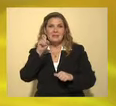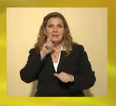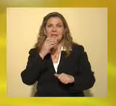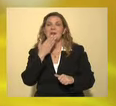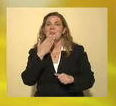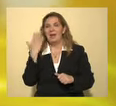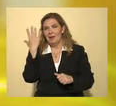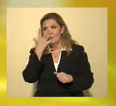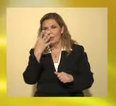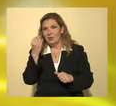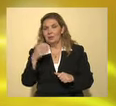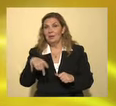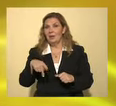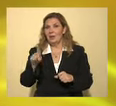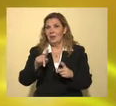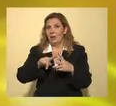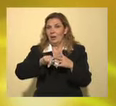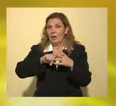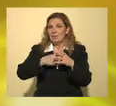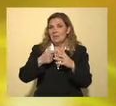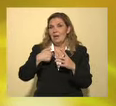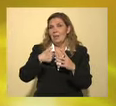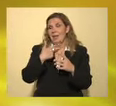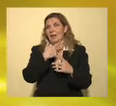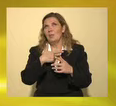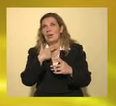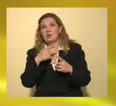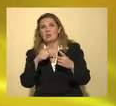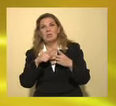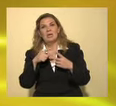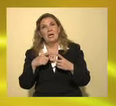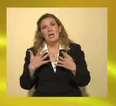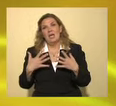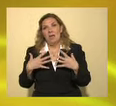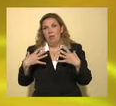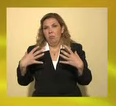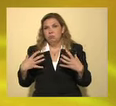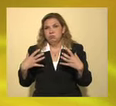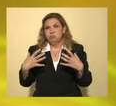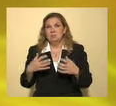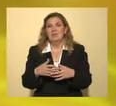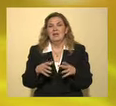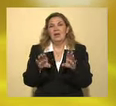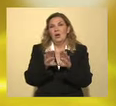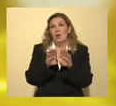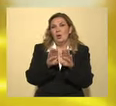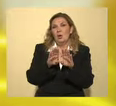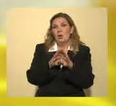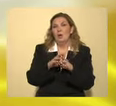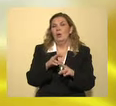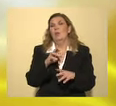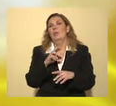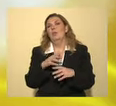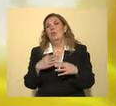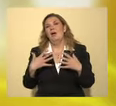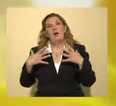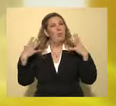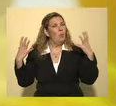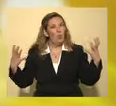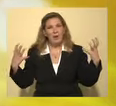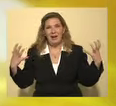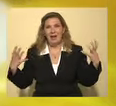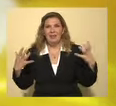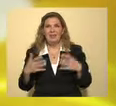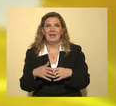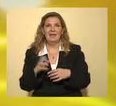padre, pero cuando empezamos, no, es que a mí me encantan, ¿no? Los senos del tamaño de la torre latinoamericana,